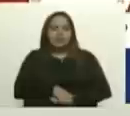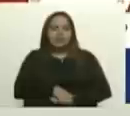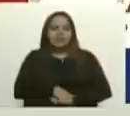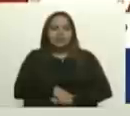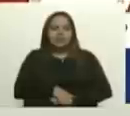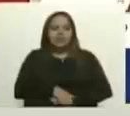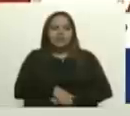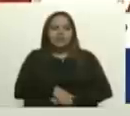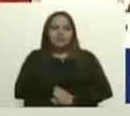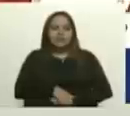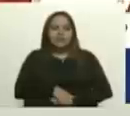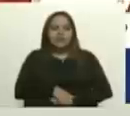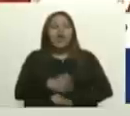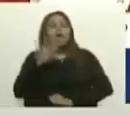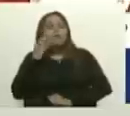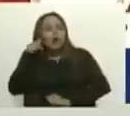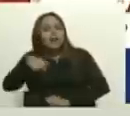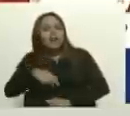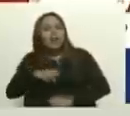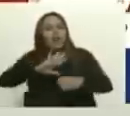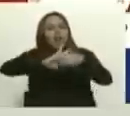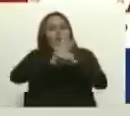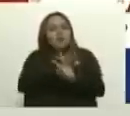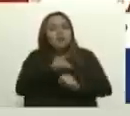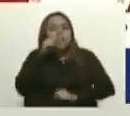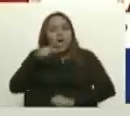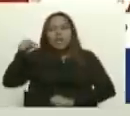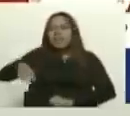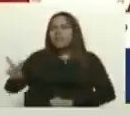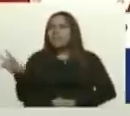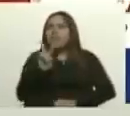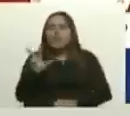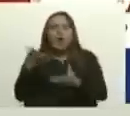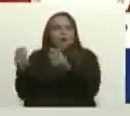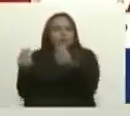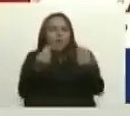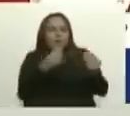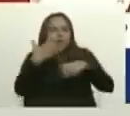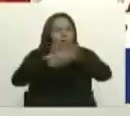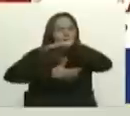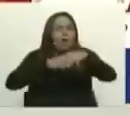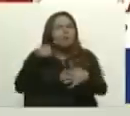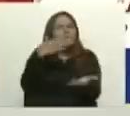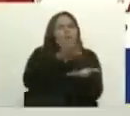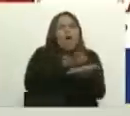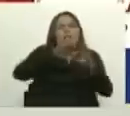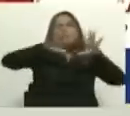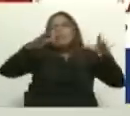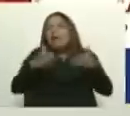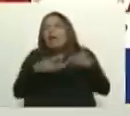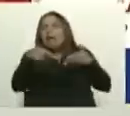Cuando vino el COVID, ¿qué dijeron? Que Venezuela iba a ser el escenario de una catástrofe mundial.